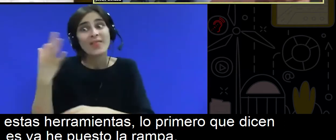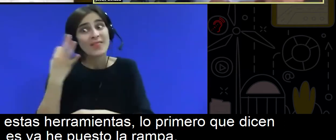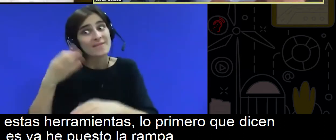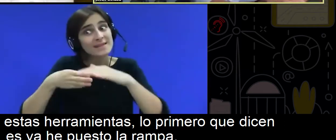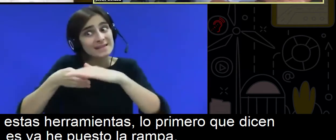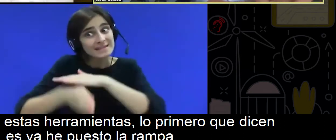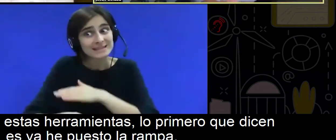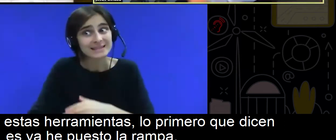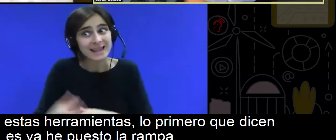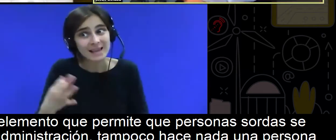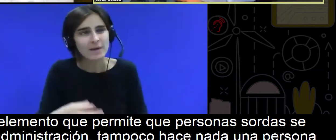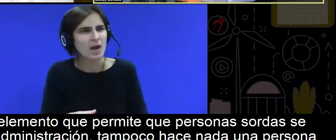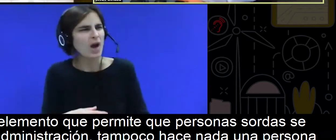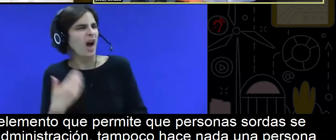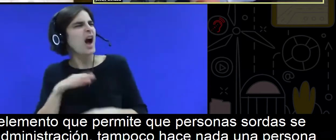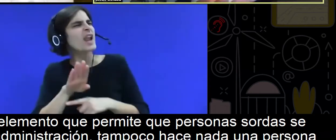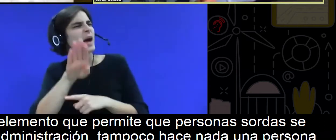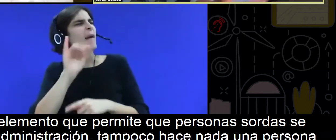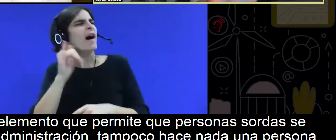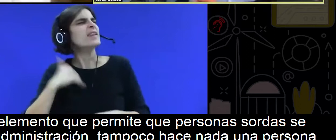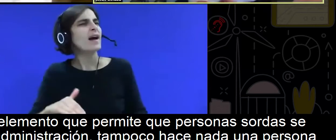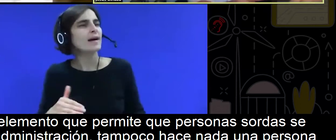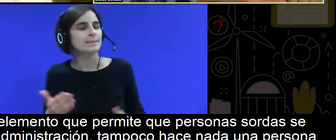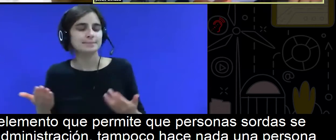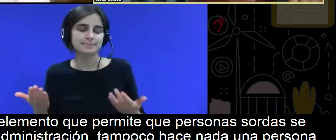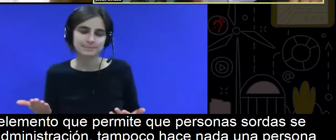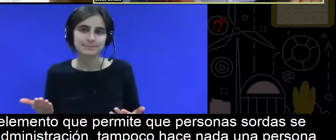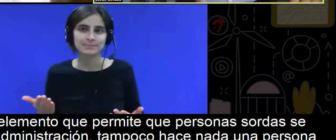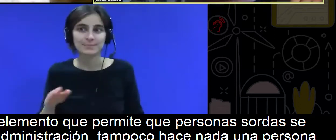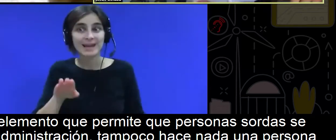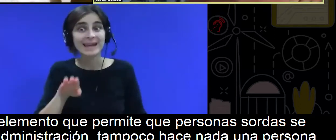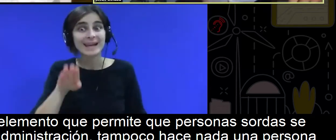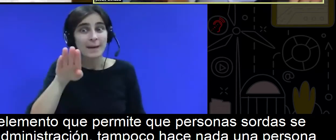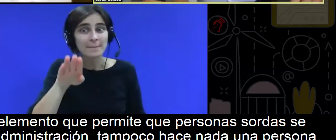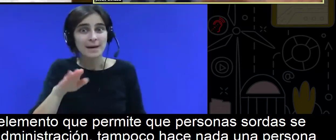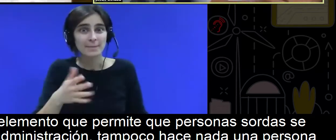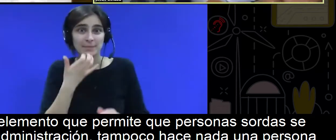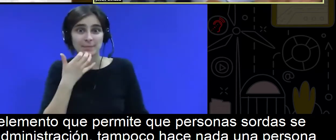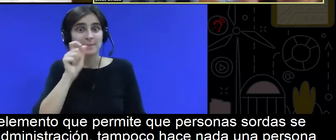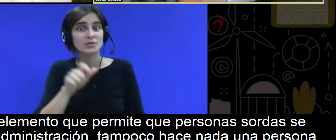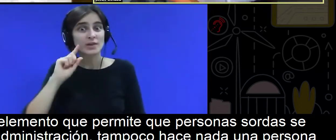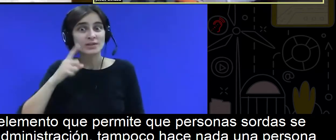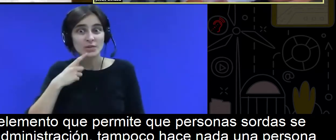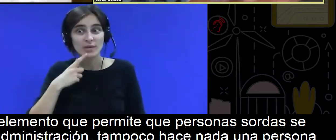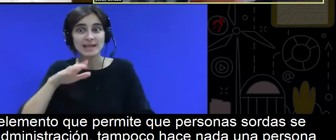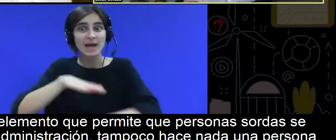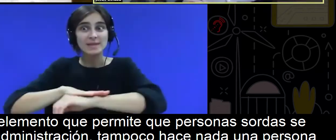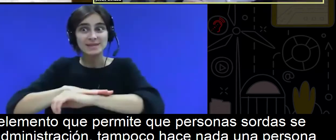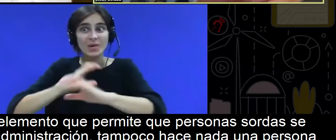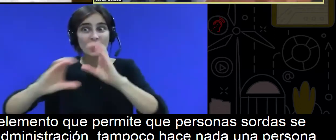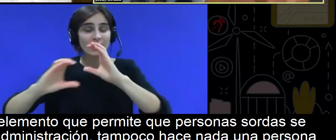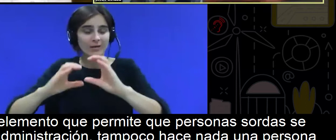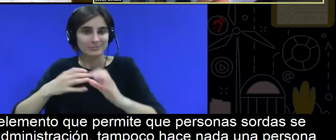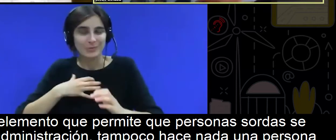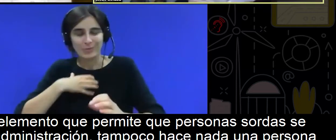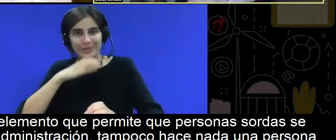la rampa, ¿no? La rampa no es evidentemente el elemento que permita que personas sordas se comuniquen con la administración. Con una rampa no hacen nada, ¿no?